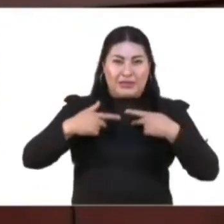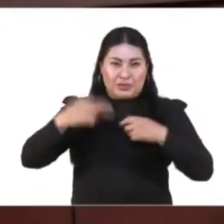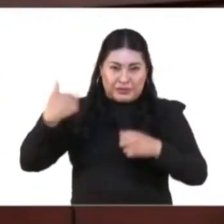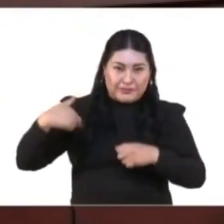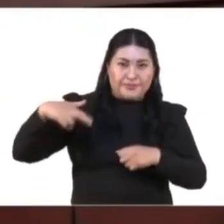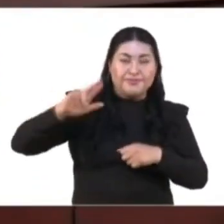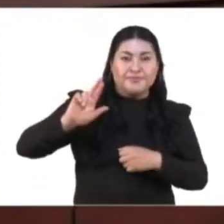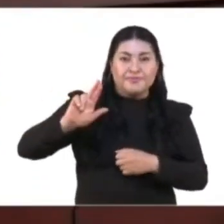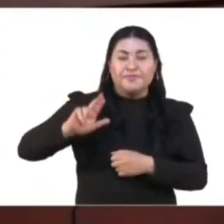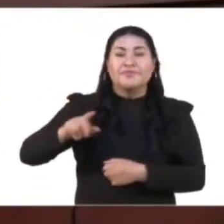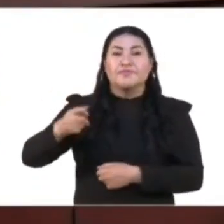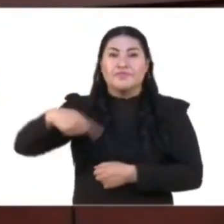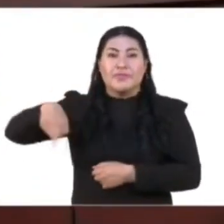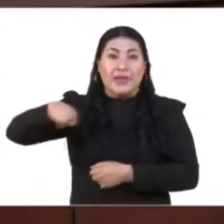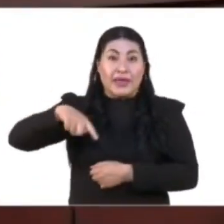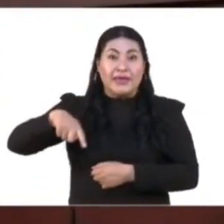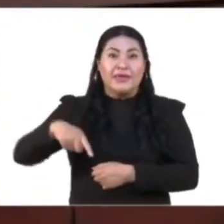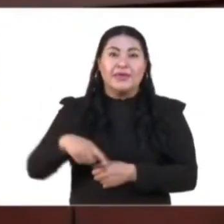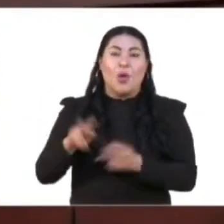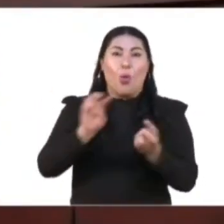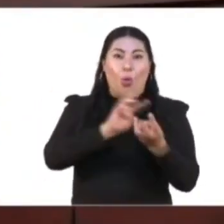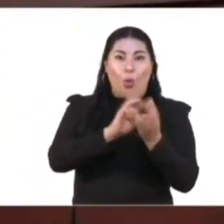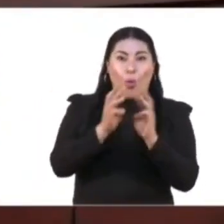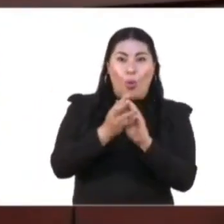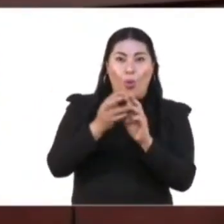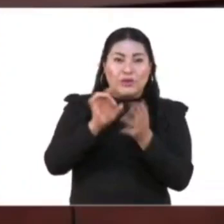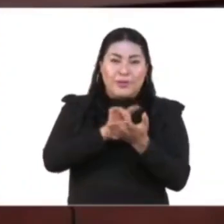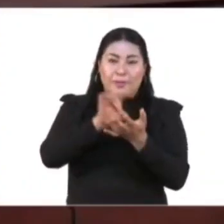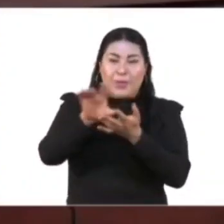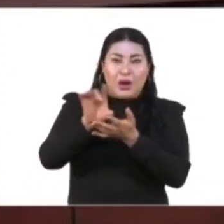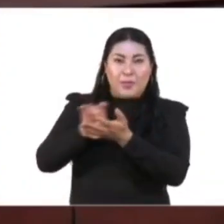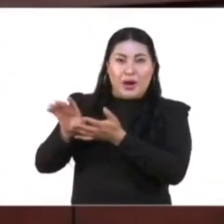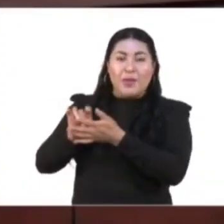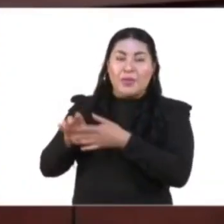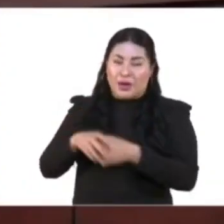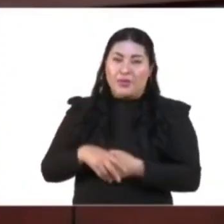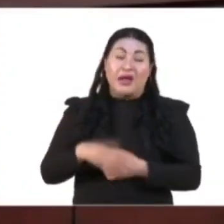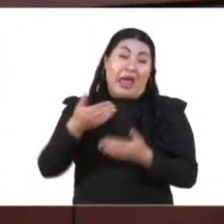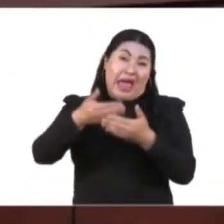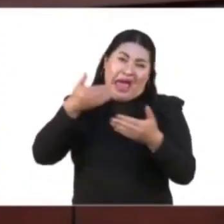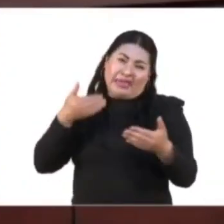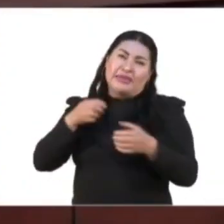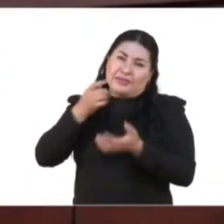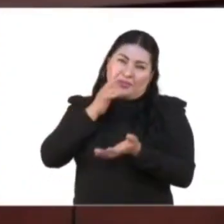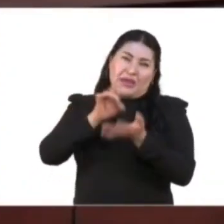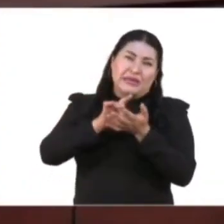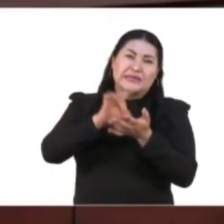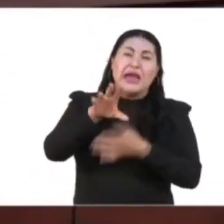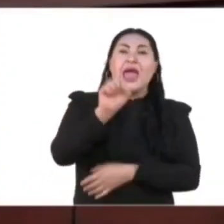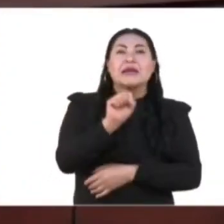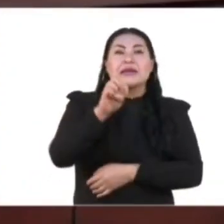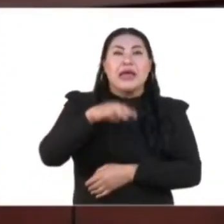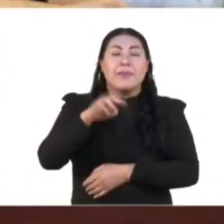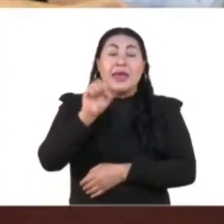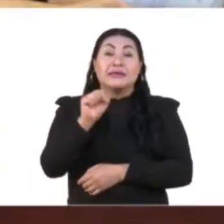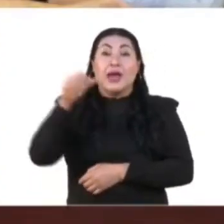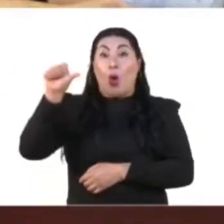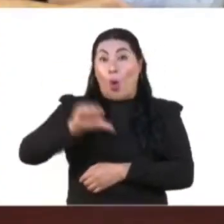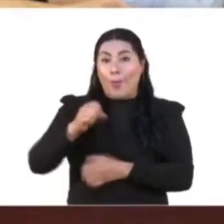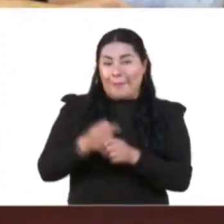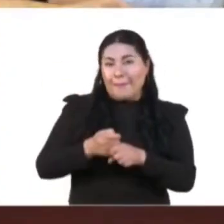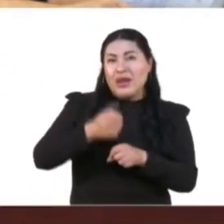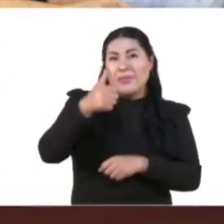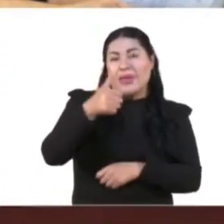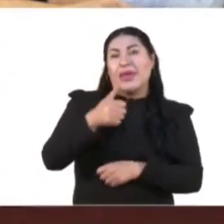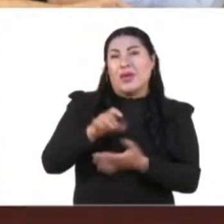este caso mediante el envío de WhatsApp, antes era por SMS, por primera vez se da por WhatsApp, y se